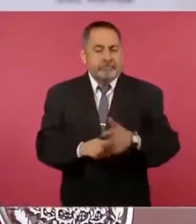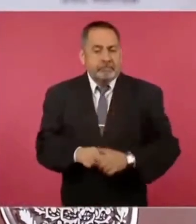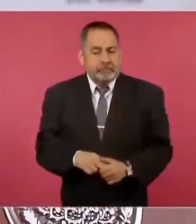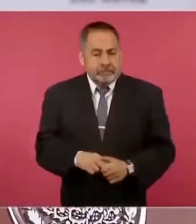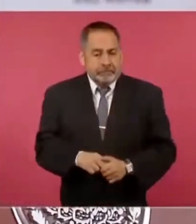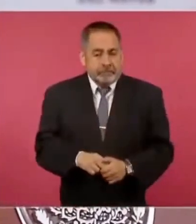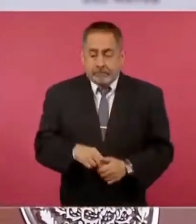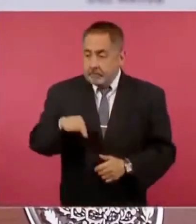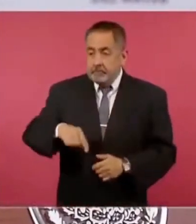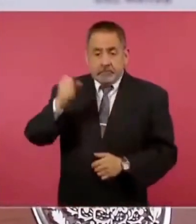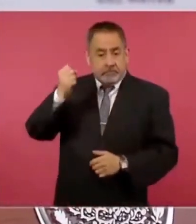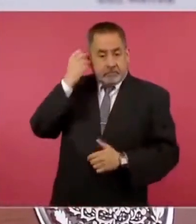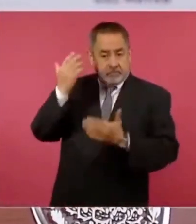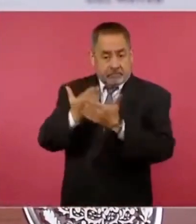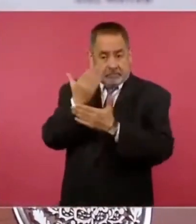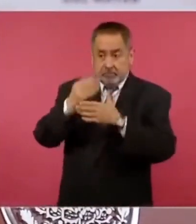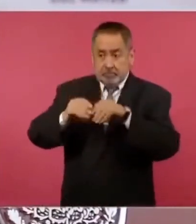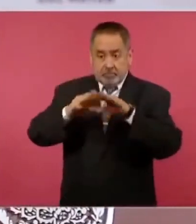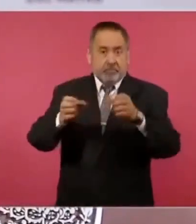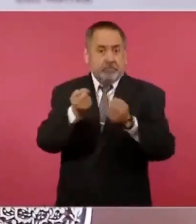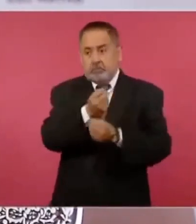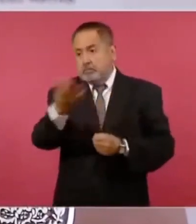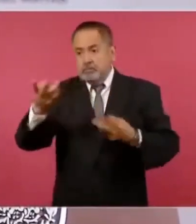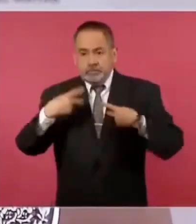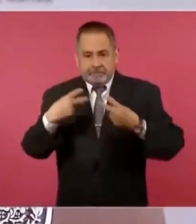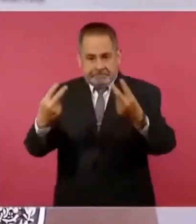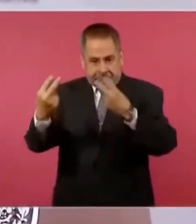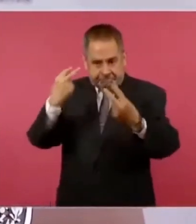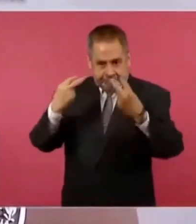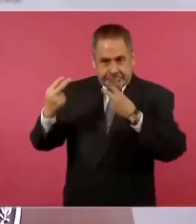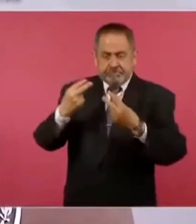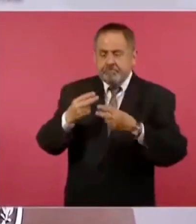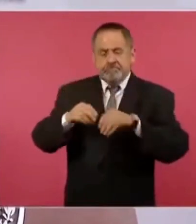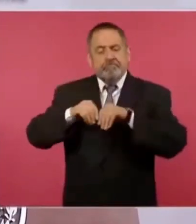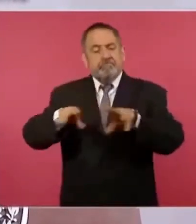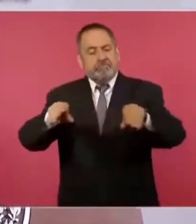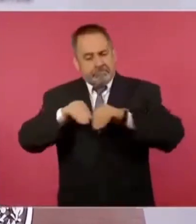porque la mañanera la ve mucha gente y todavía